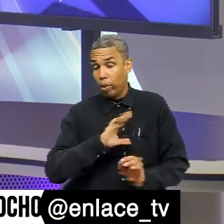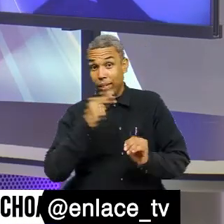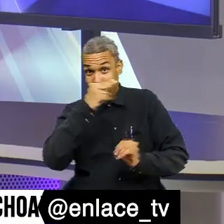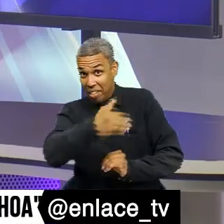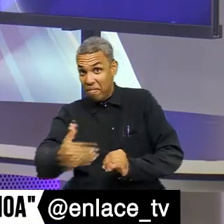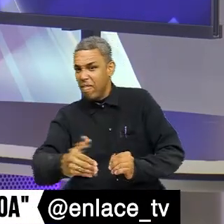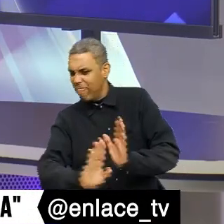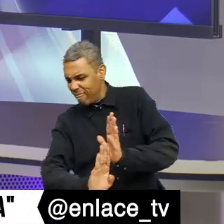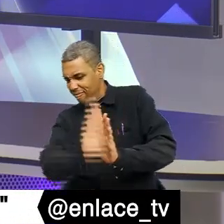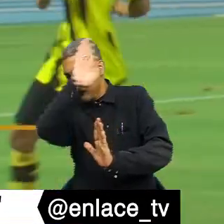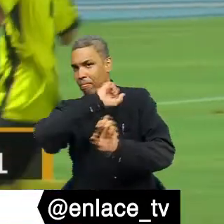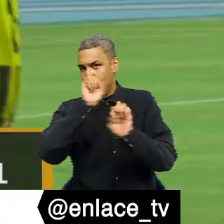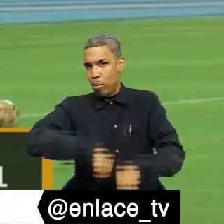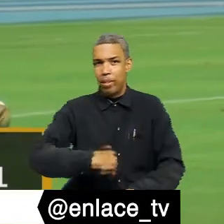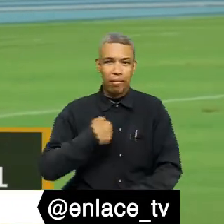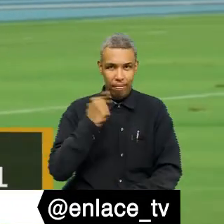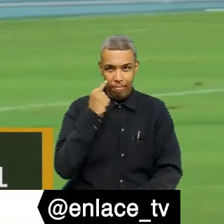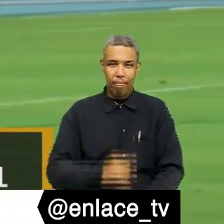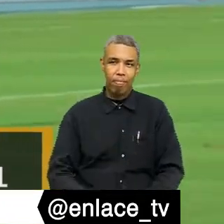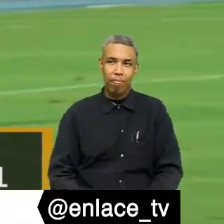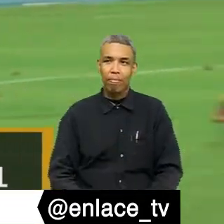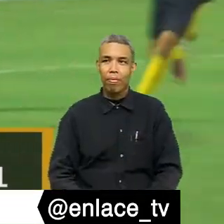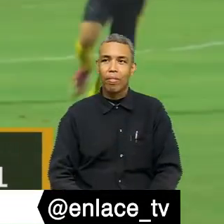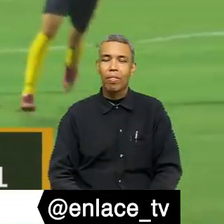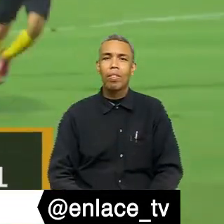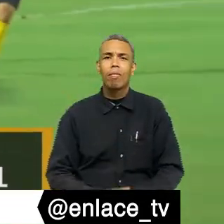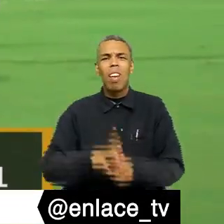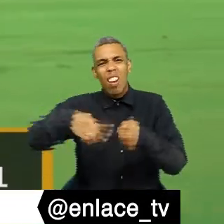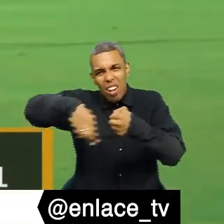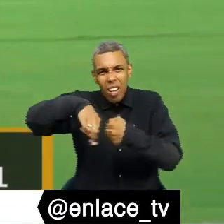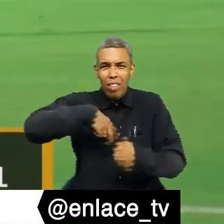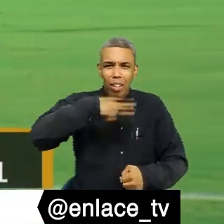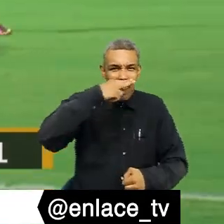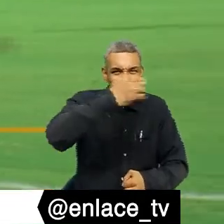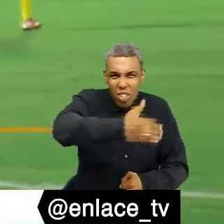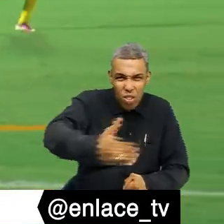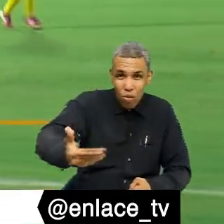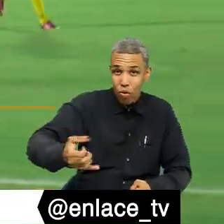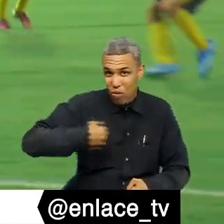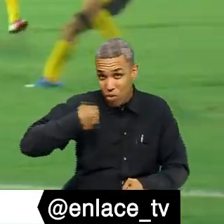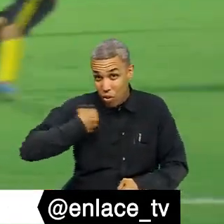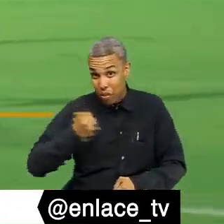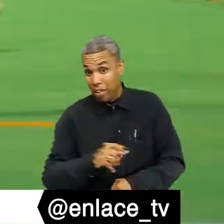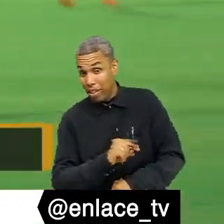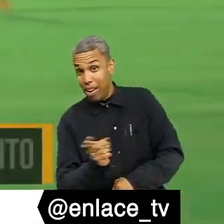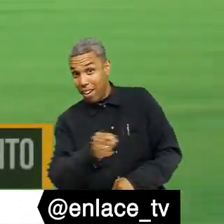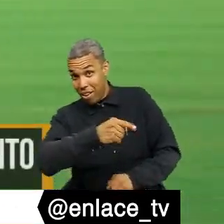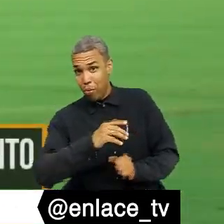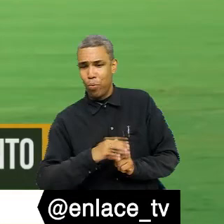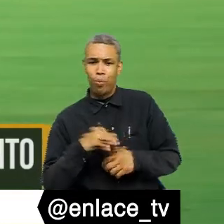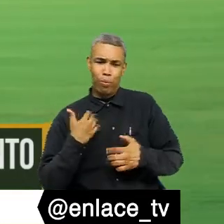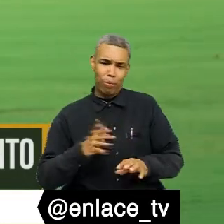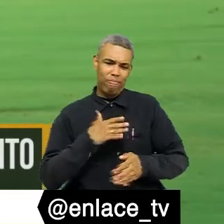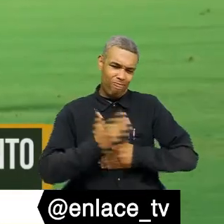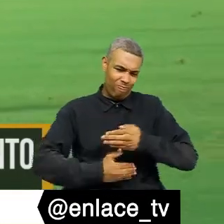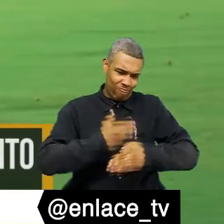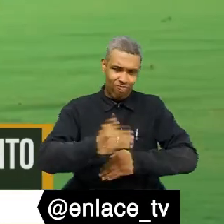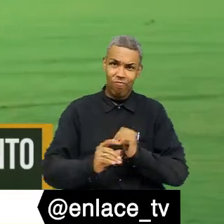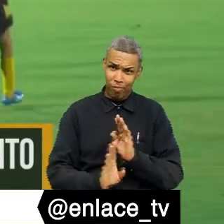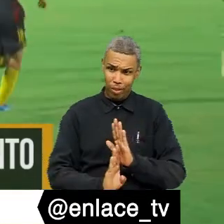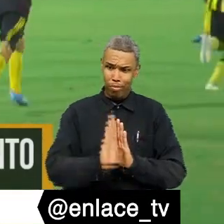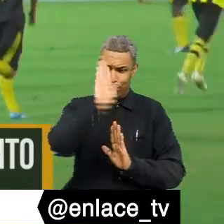Bermeja. Un gran momento están pasando las divisiones inferiores de la Máquina Amarilla, futbolistas que han ocupado las mejores posiciones en